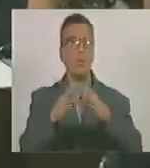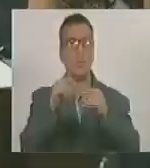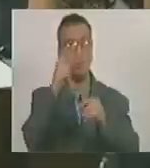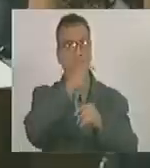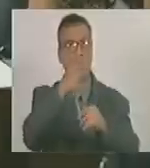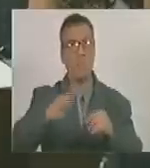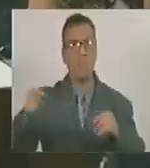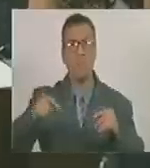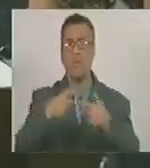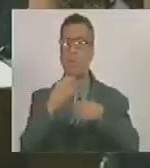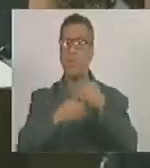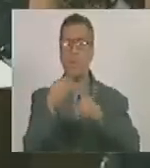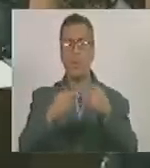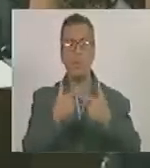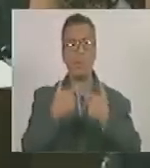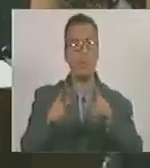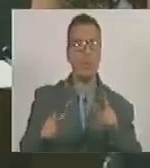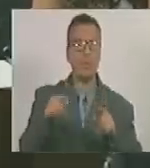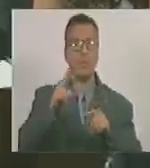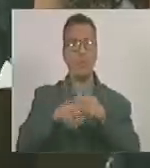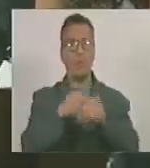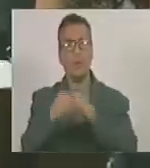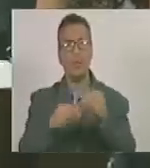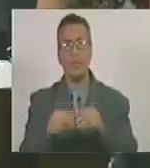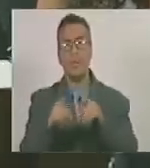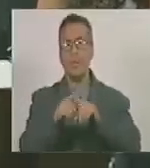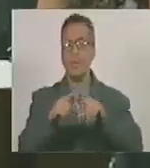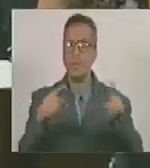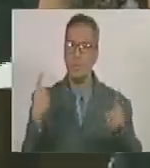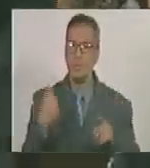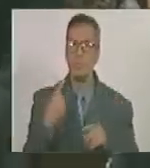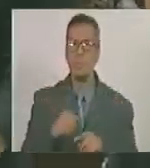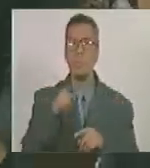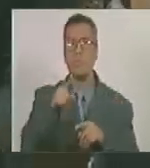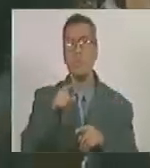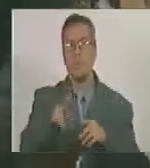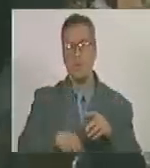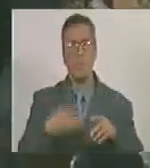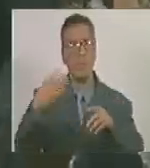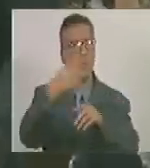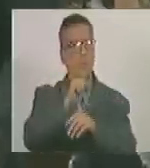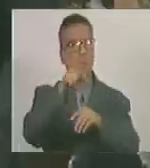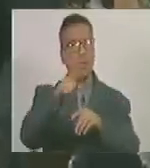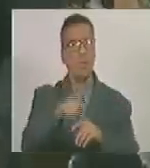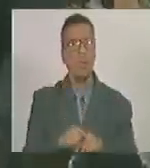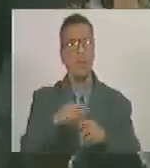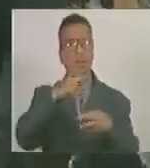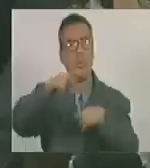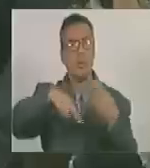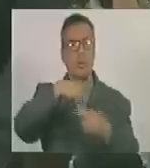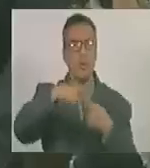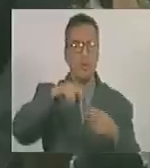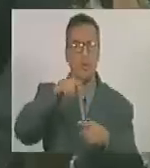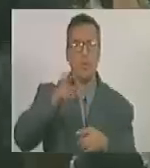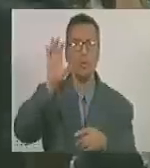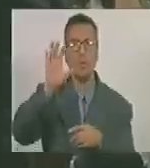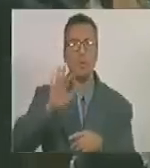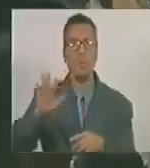para hacerse libres, para hacerse soberanos y para hacerse independientes. Y eso lo hemos logrado porque tenemos una revolución en el país,